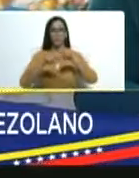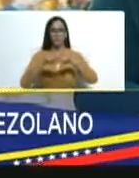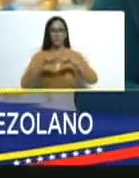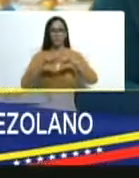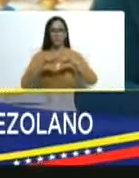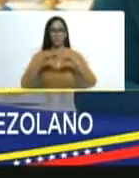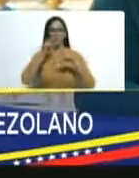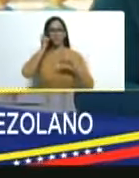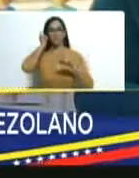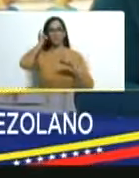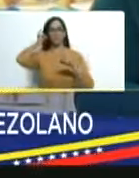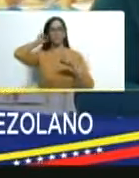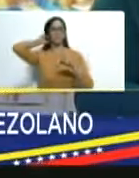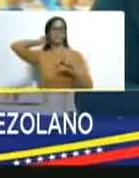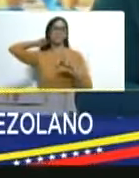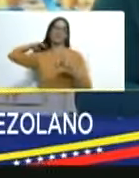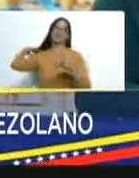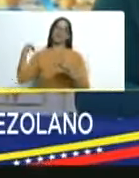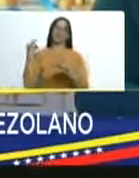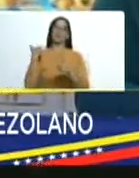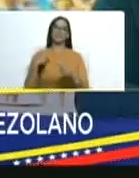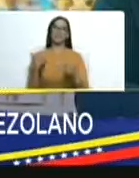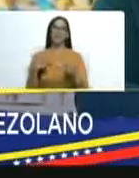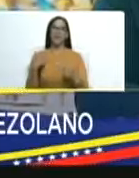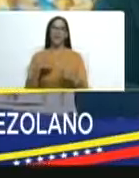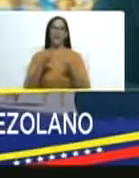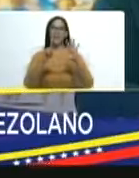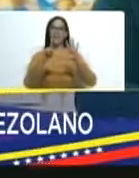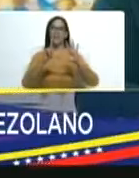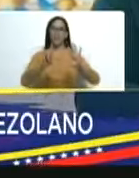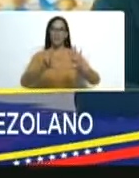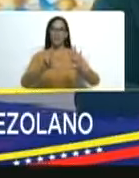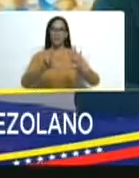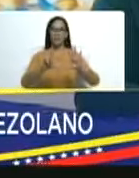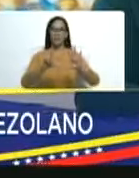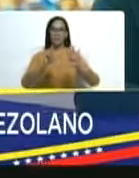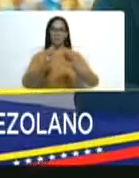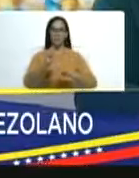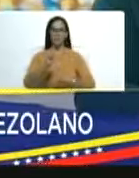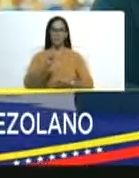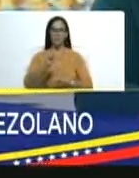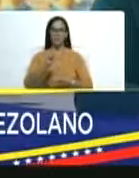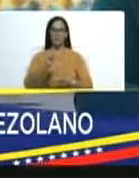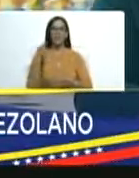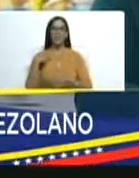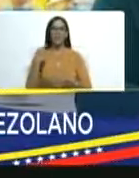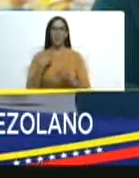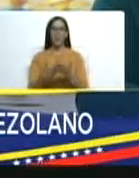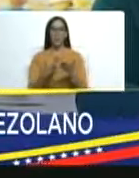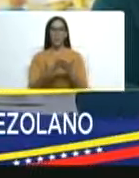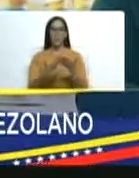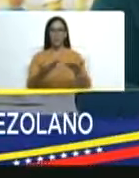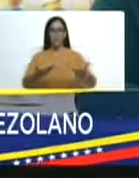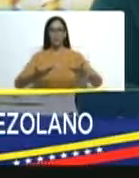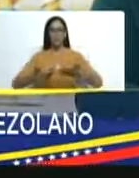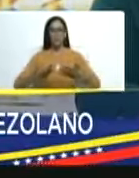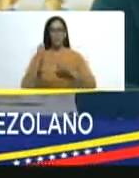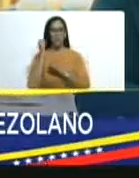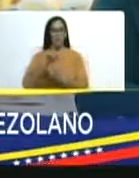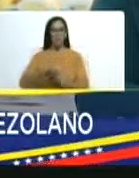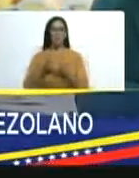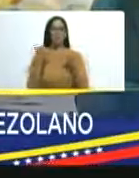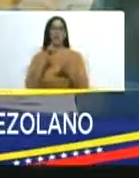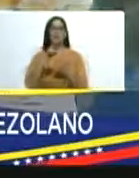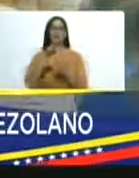Ya tenemos las 7T. Yo recibí las propuestas de ustedes, los pescadores y pescadoras. Ya ustedes